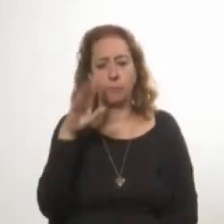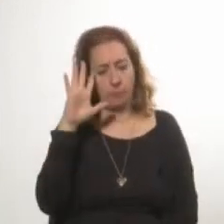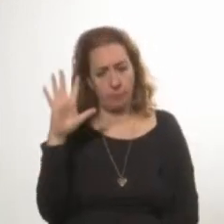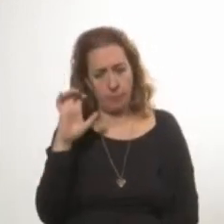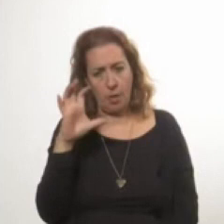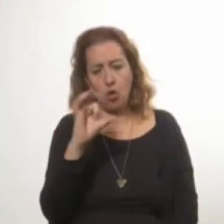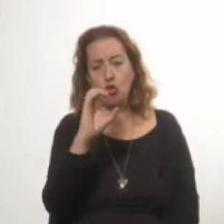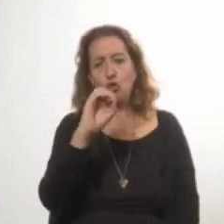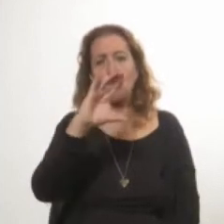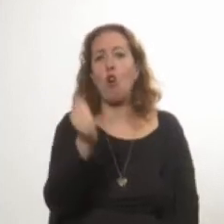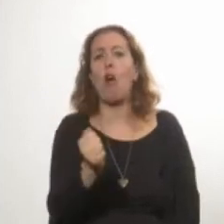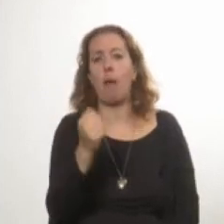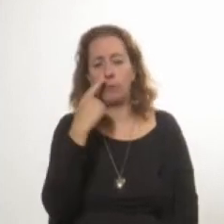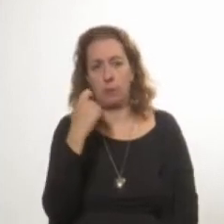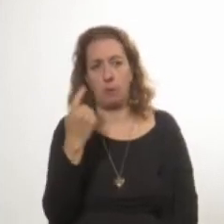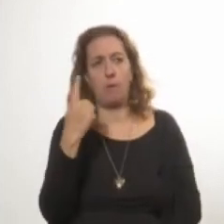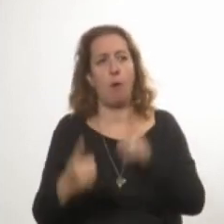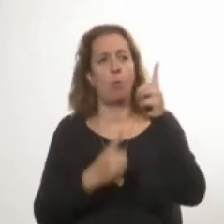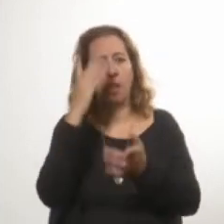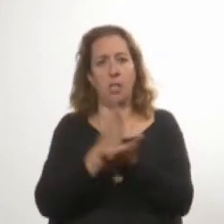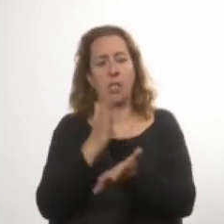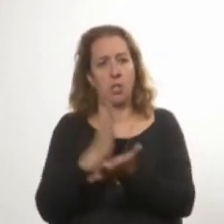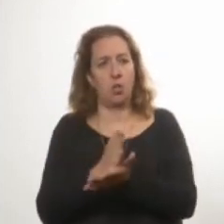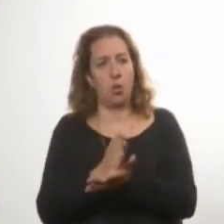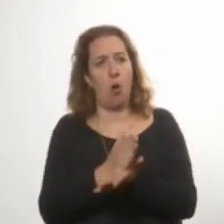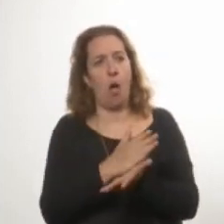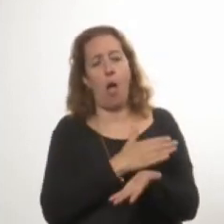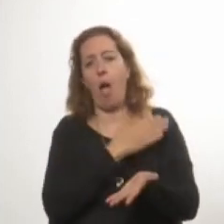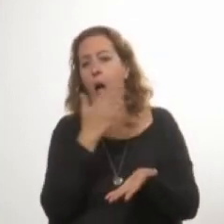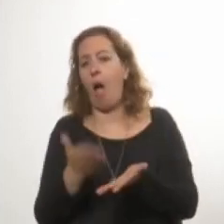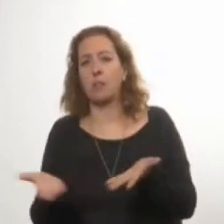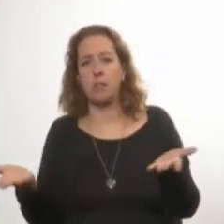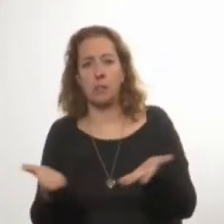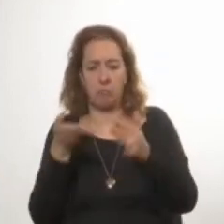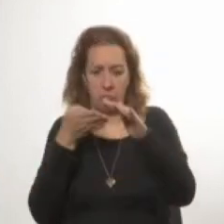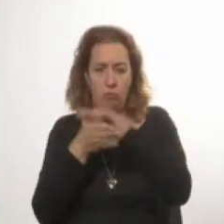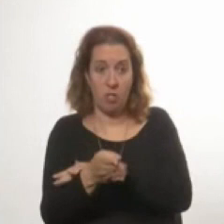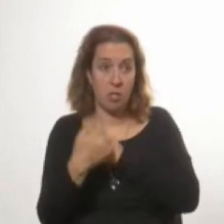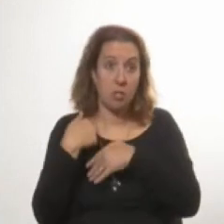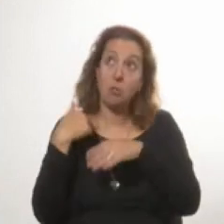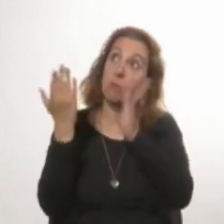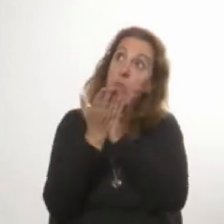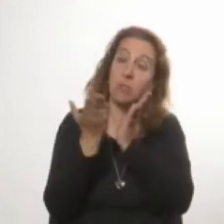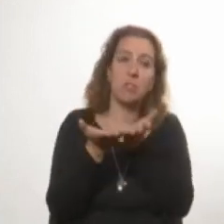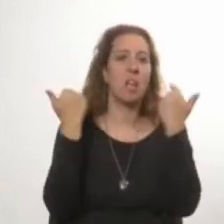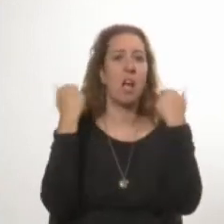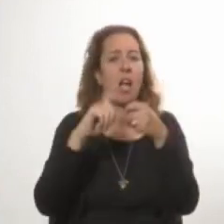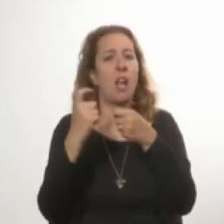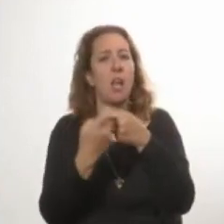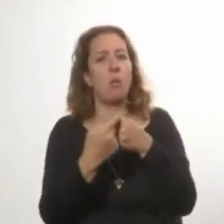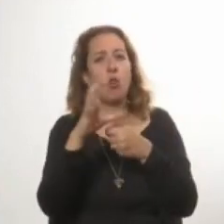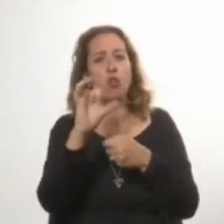Mario Soca. Recuerdo que en la Facultad de Derecho todavía, cuando yo ingresé, había carteles de desgremializar a Mario Soca.